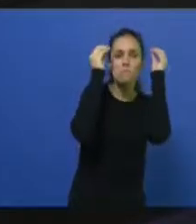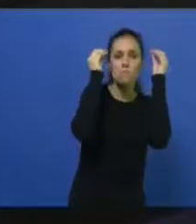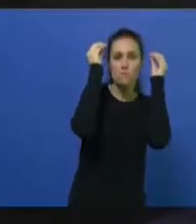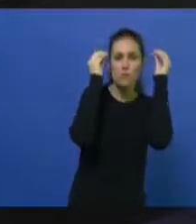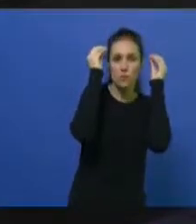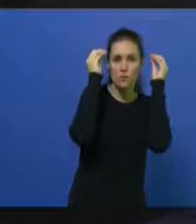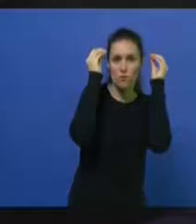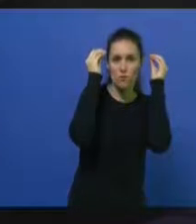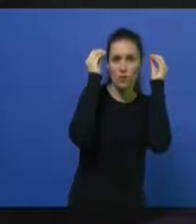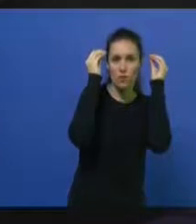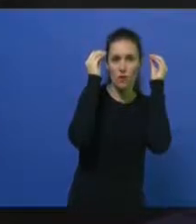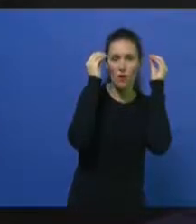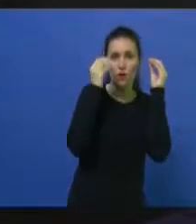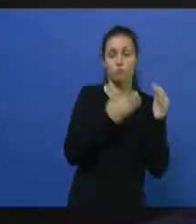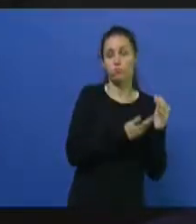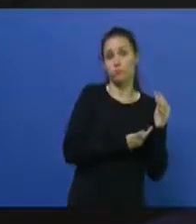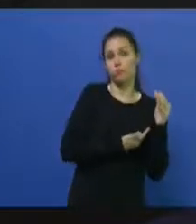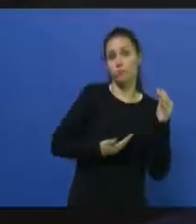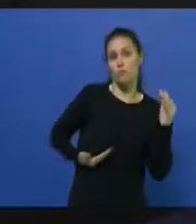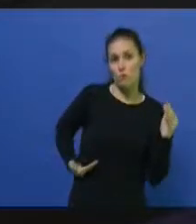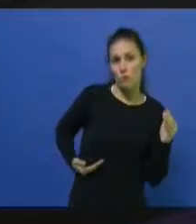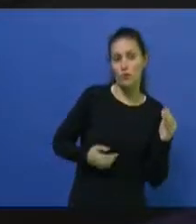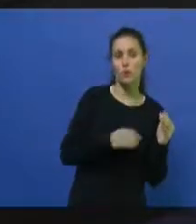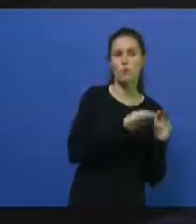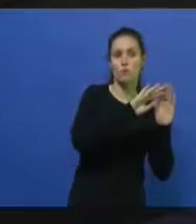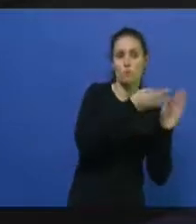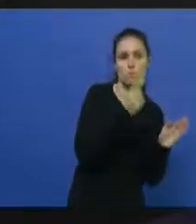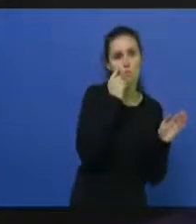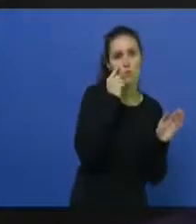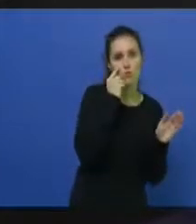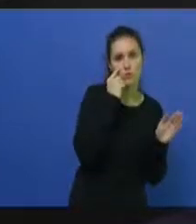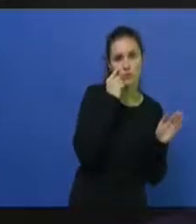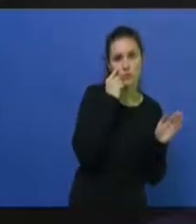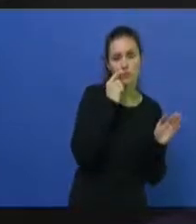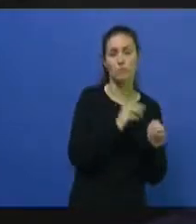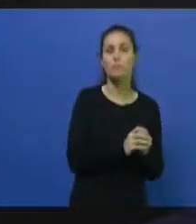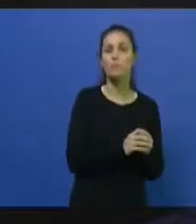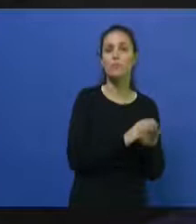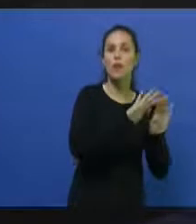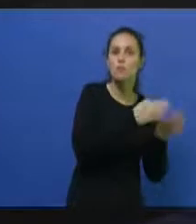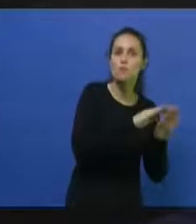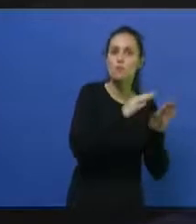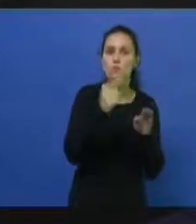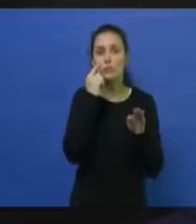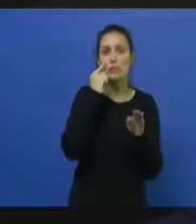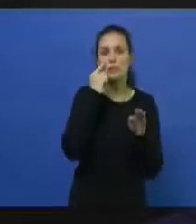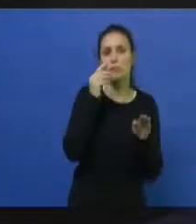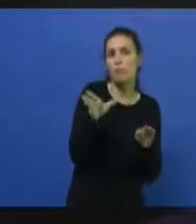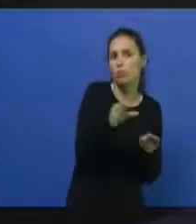de la pirámide, que son los gobiernos locales. Los intendentes, los municipios están sumamente